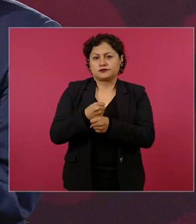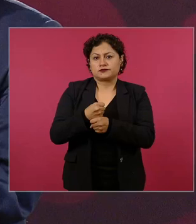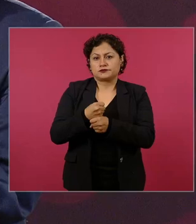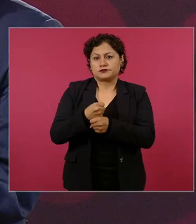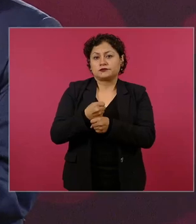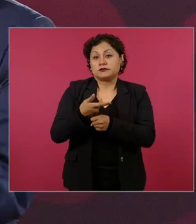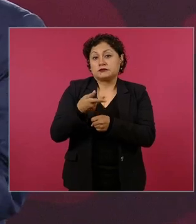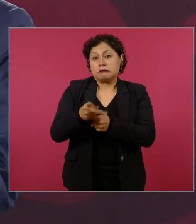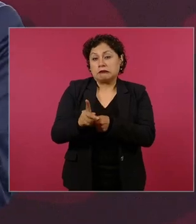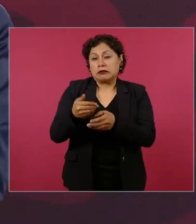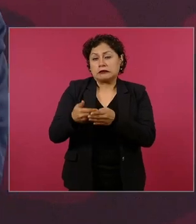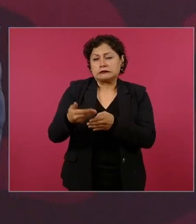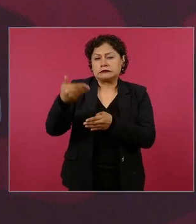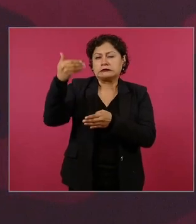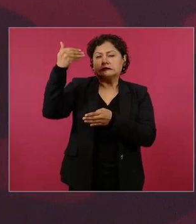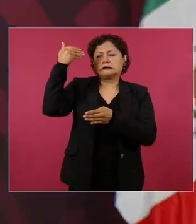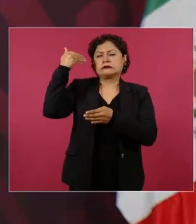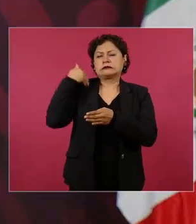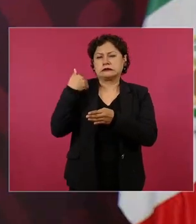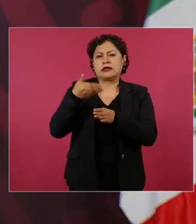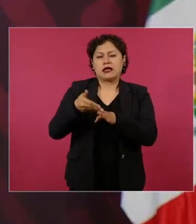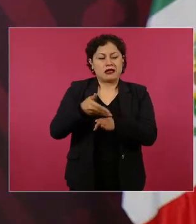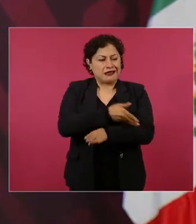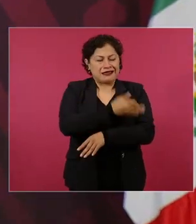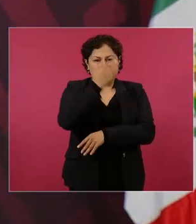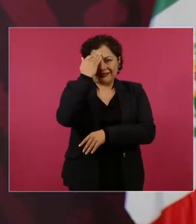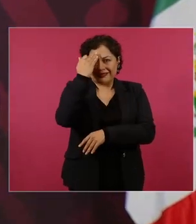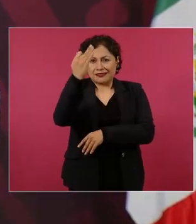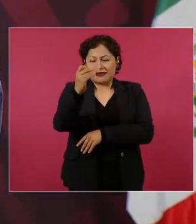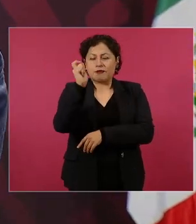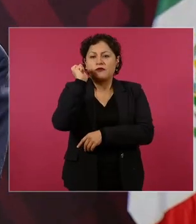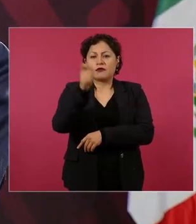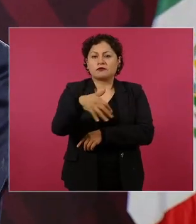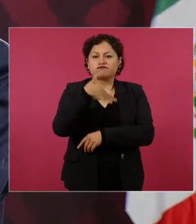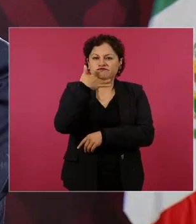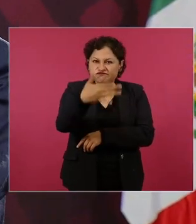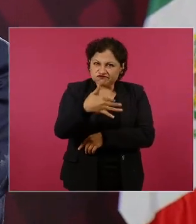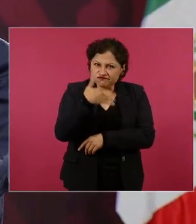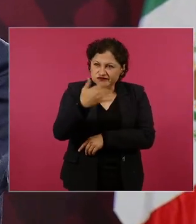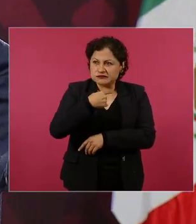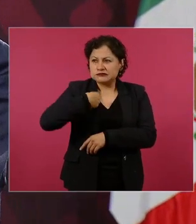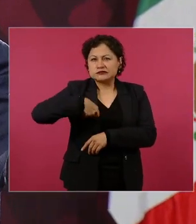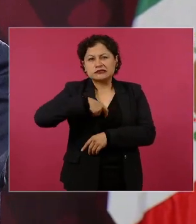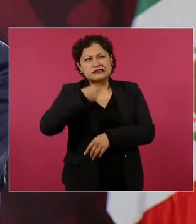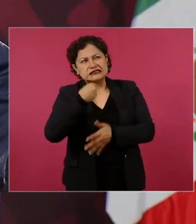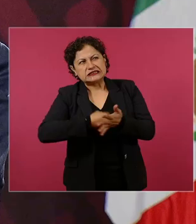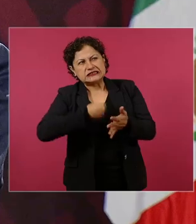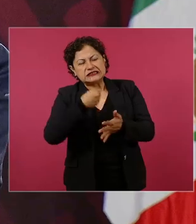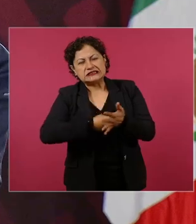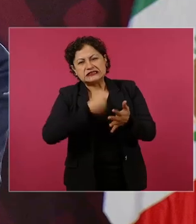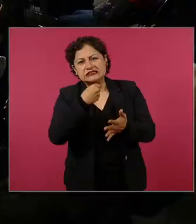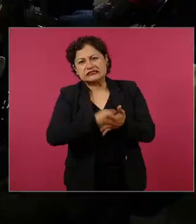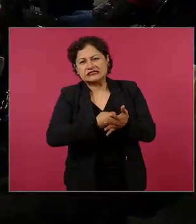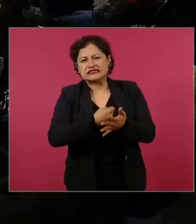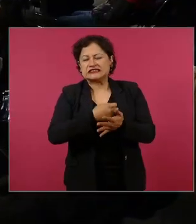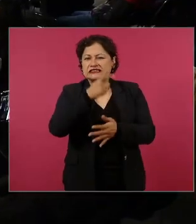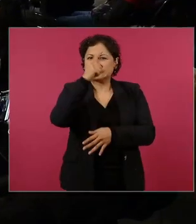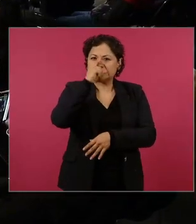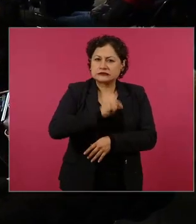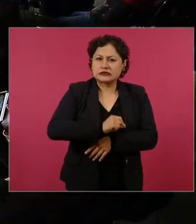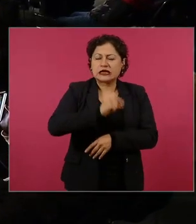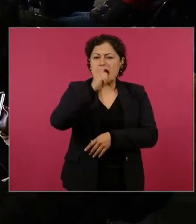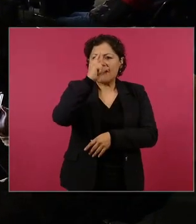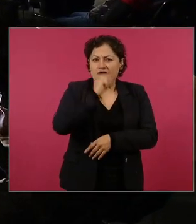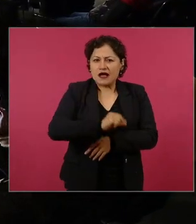fraudes y de varios intentos, se logró